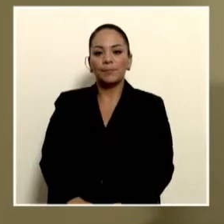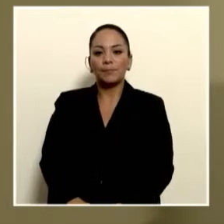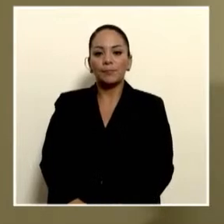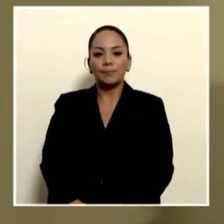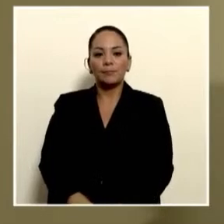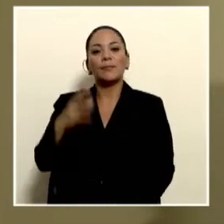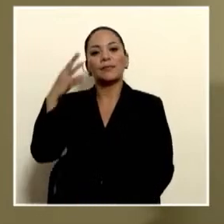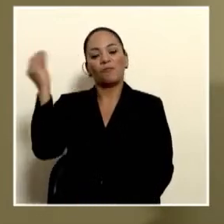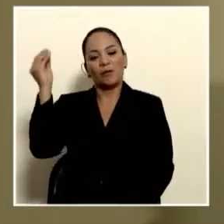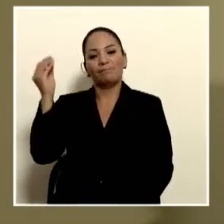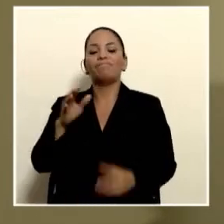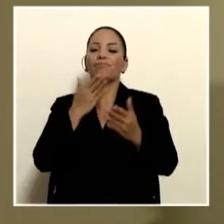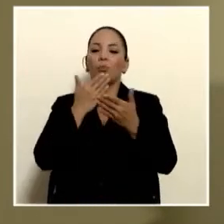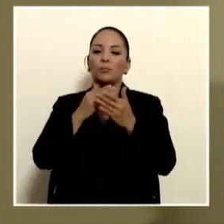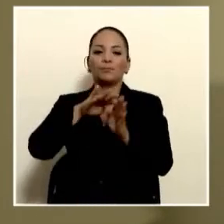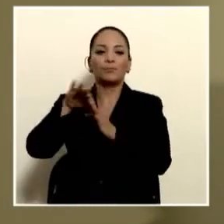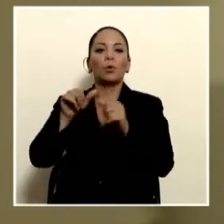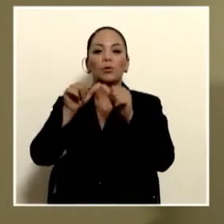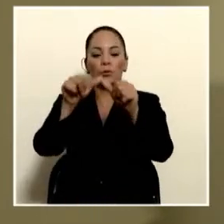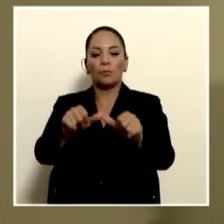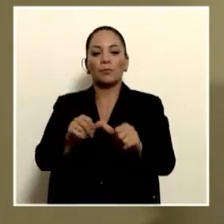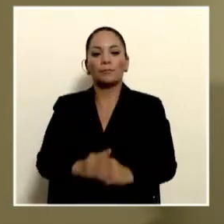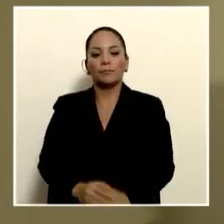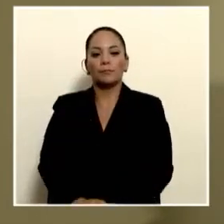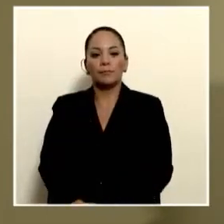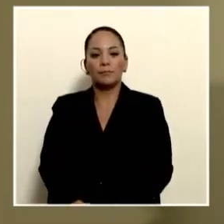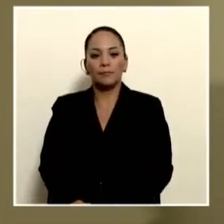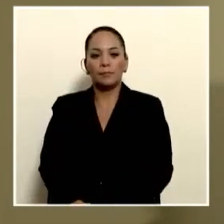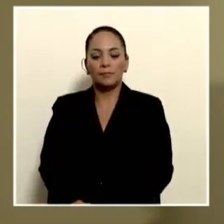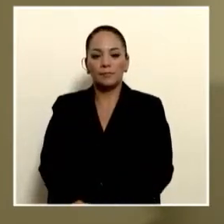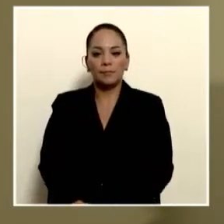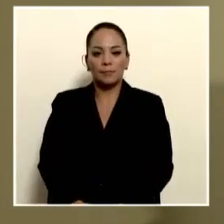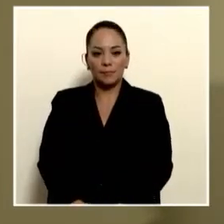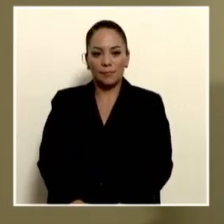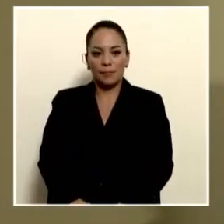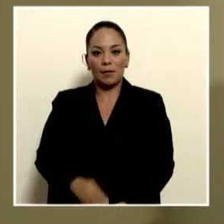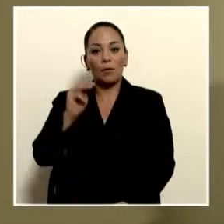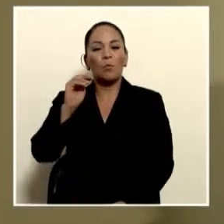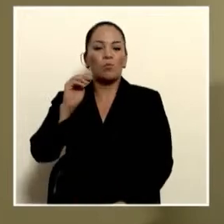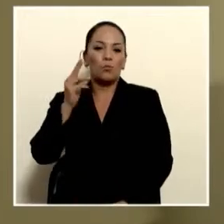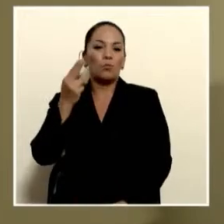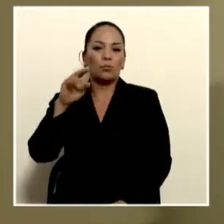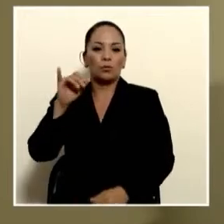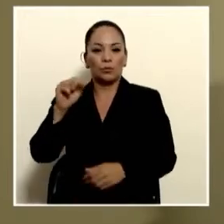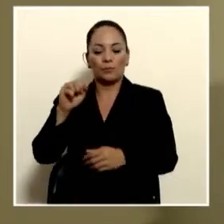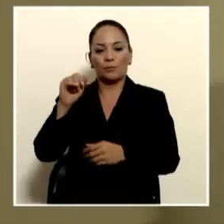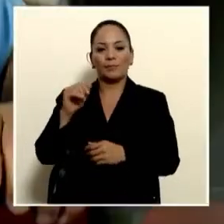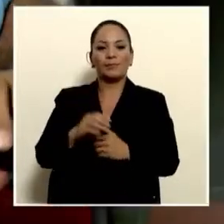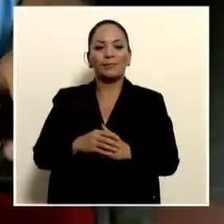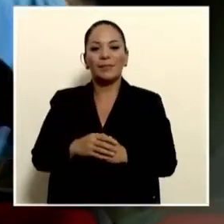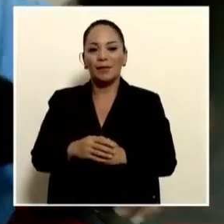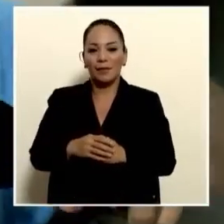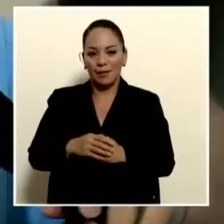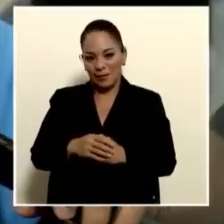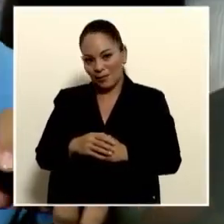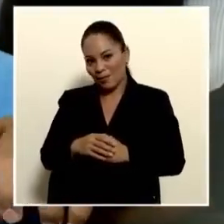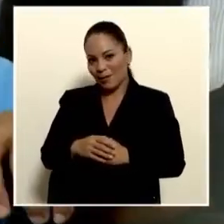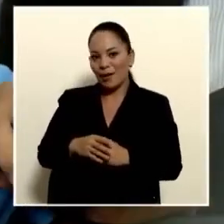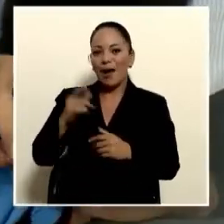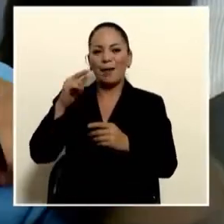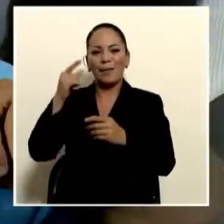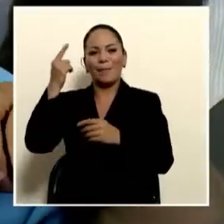Se retiró. Continuamos con Mauricio Muñoz, de El Mundo CR. Creí que me confundieron con Álvaro Murillo.